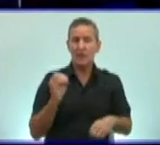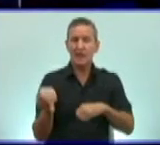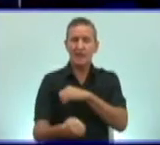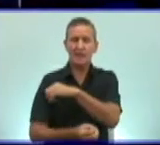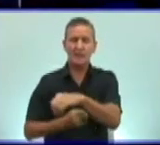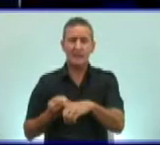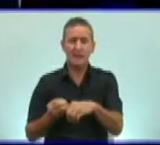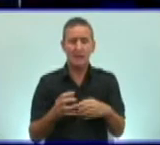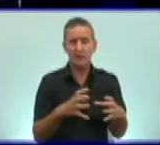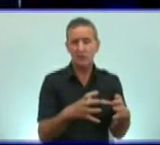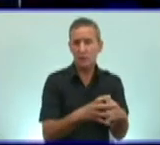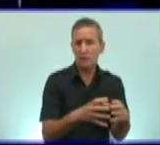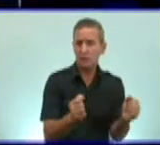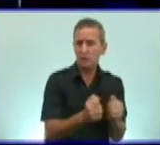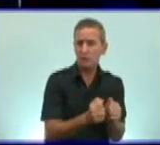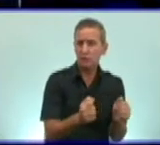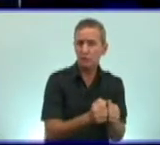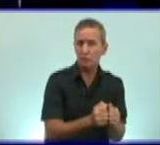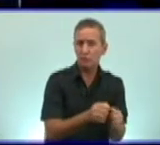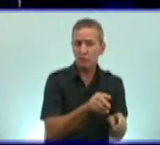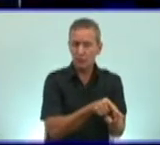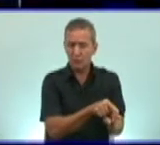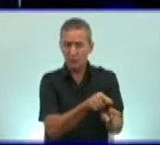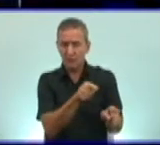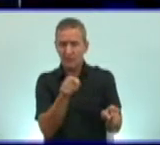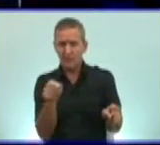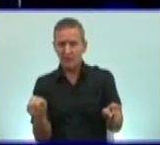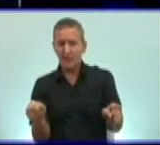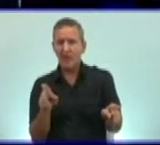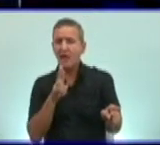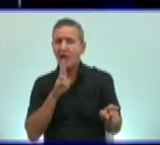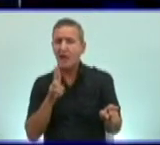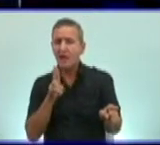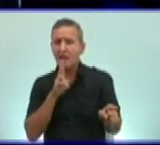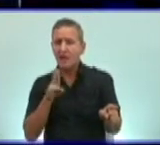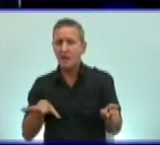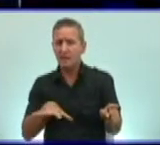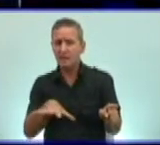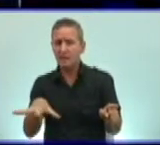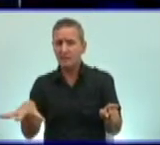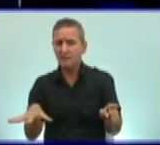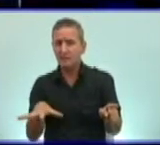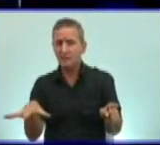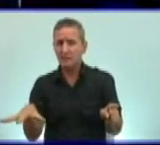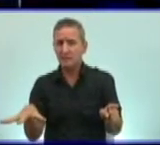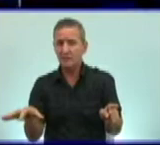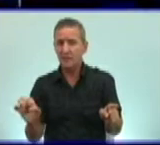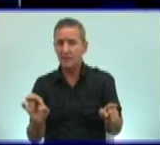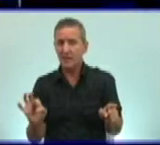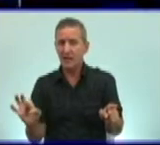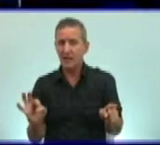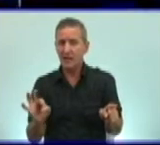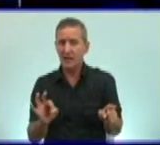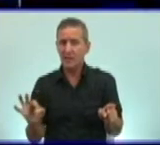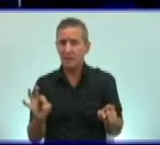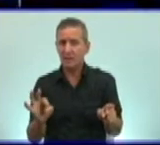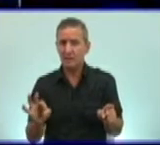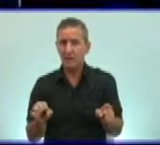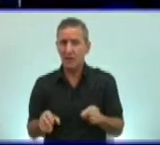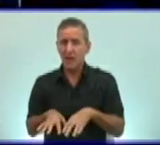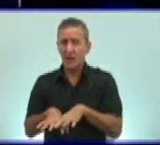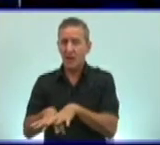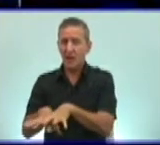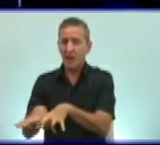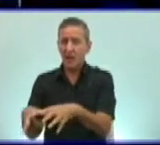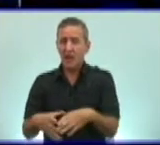a estado líquido. Y al estar en estado líquido, las partículas aumentan su libertad de movimiento.